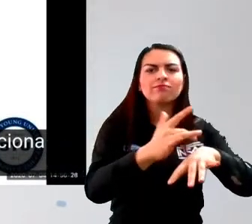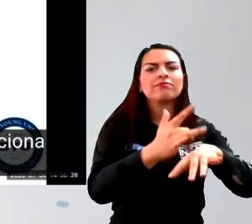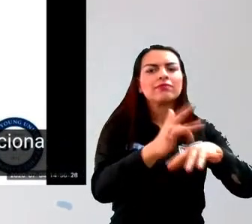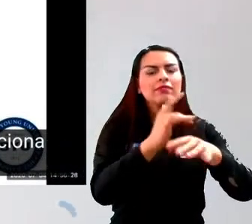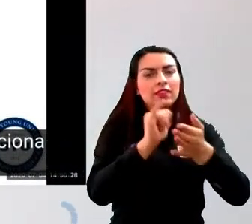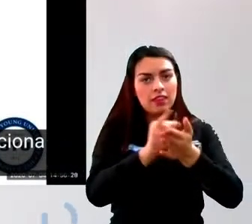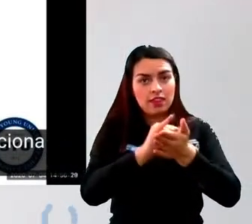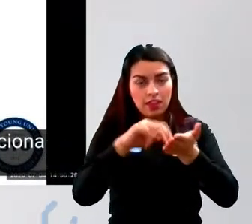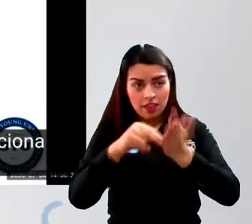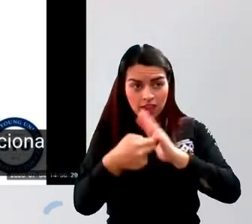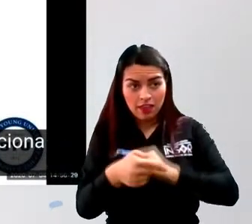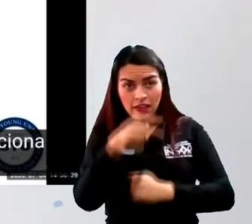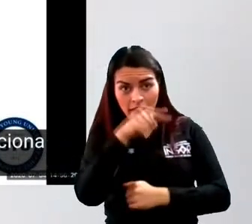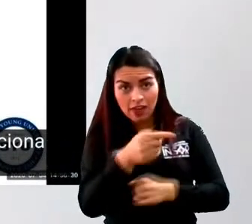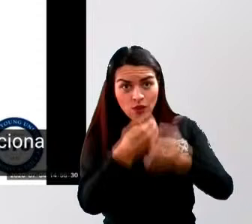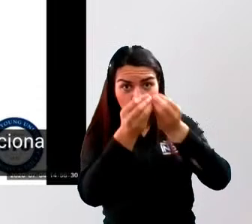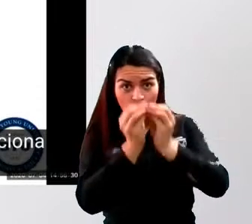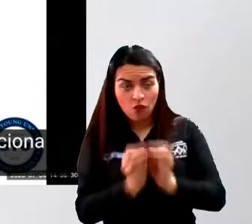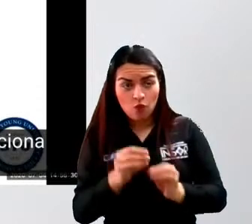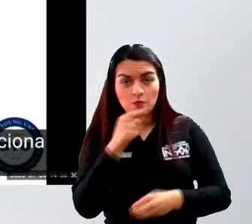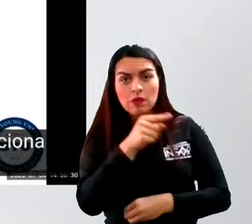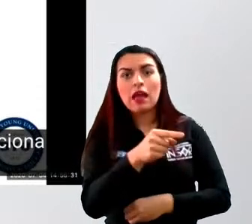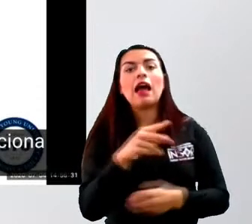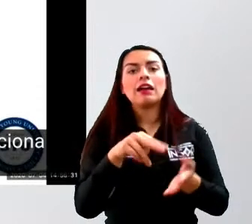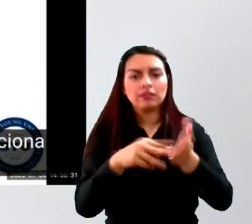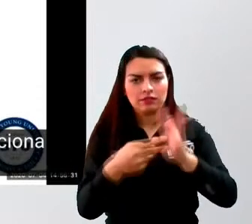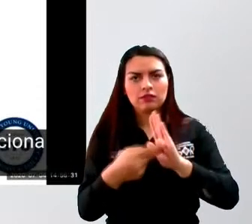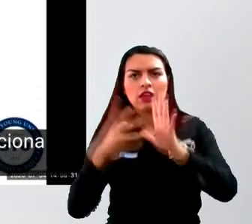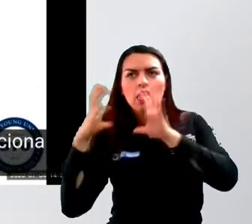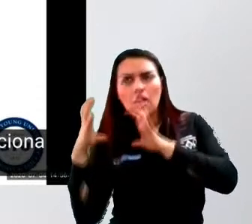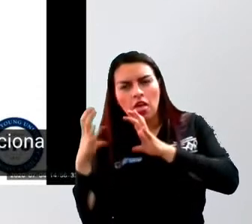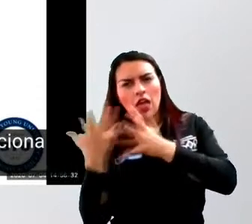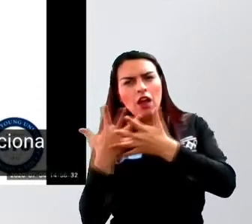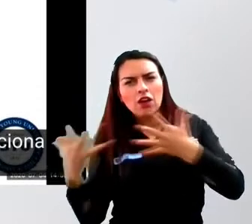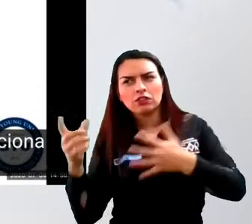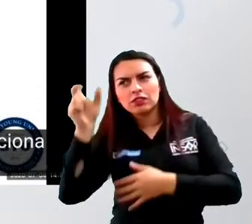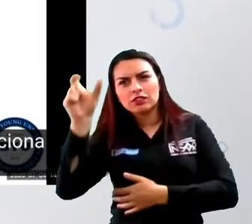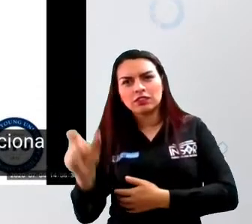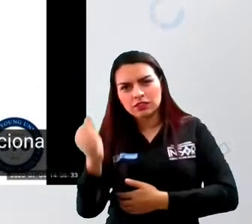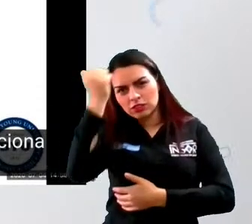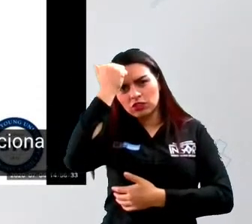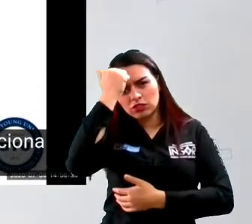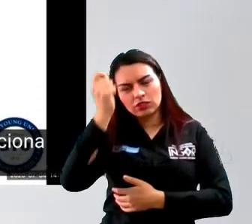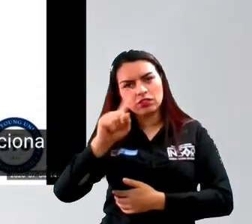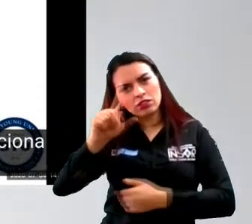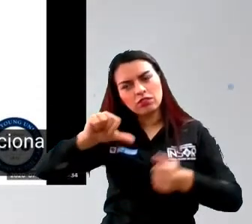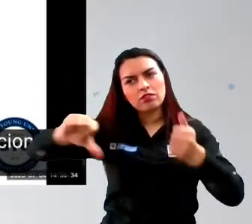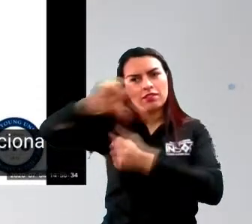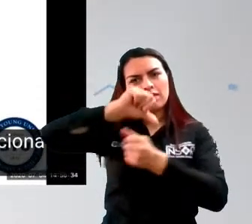modelo quita parte de la carga de los instructores y proporciona a otras